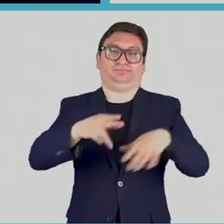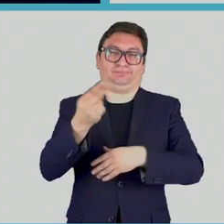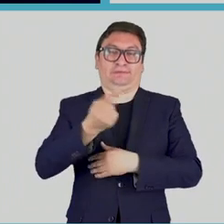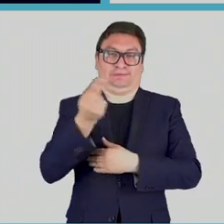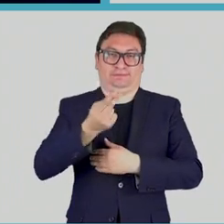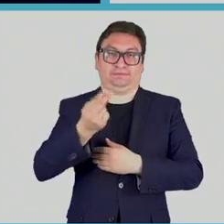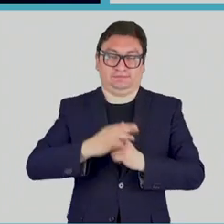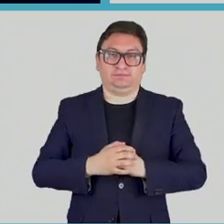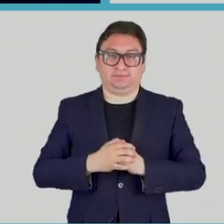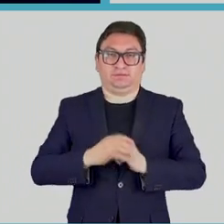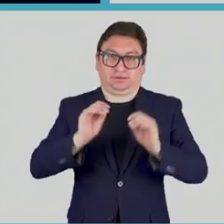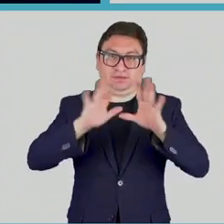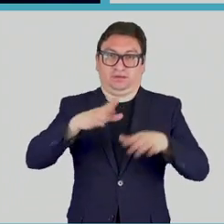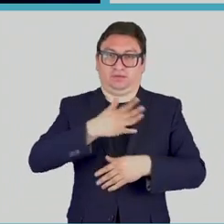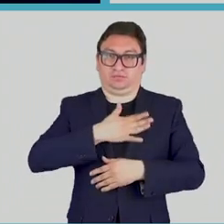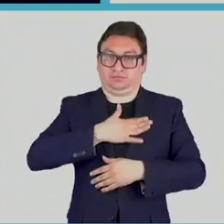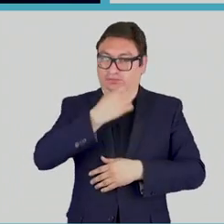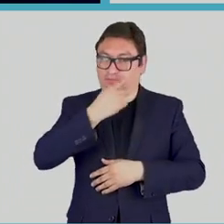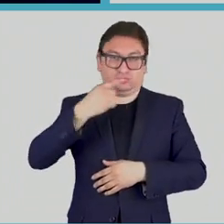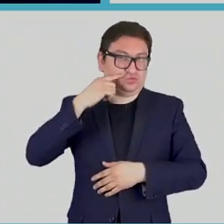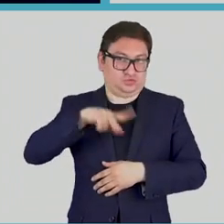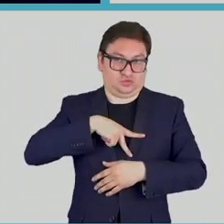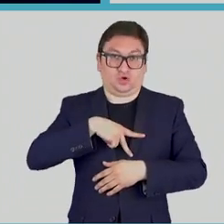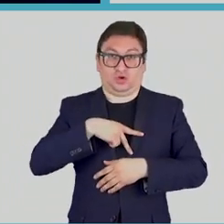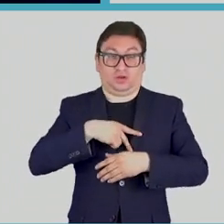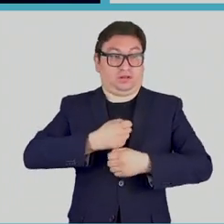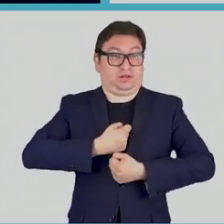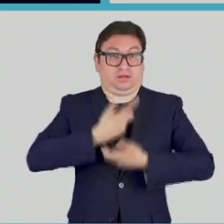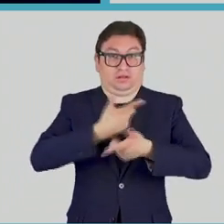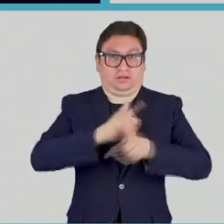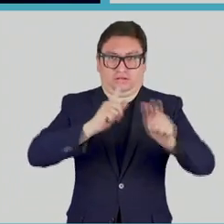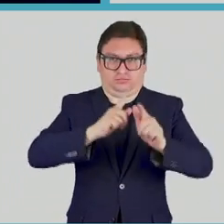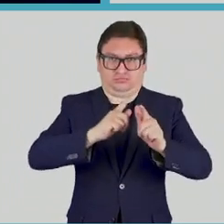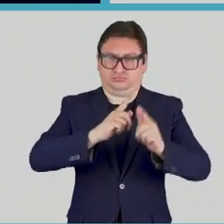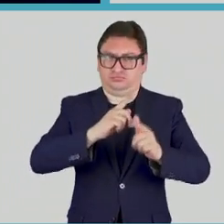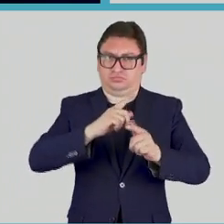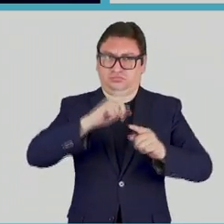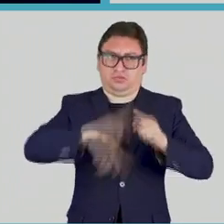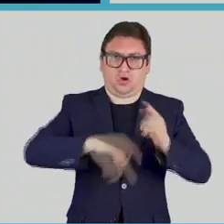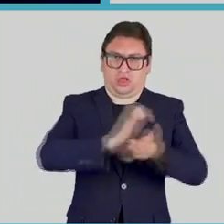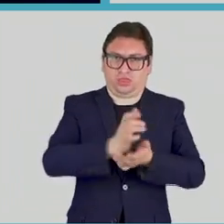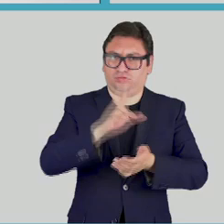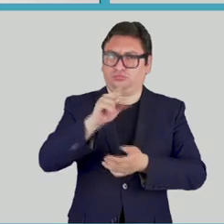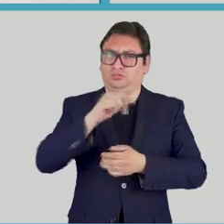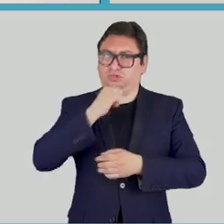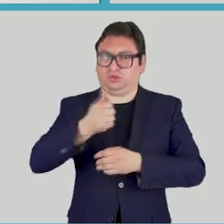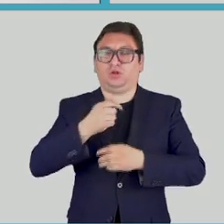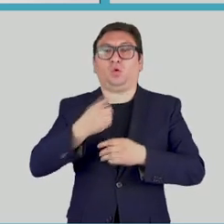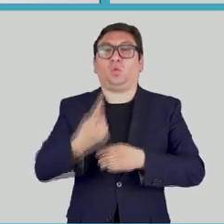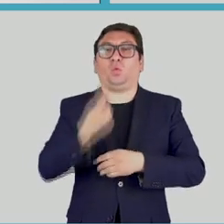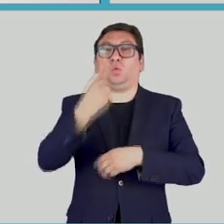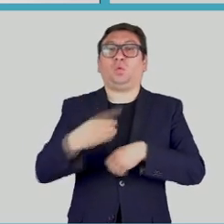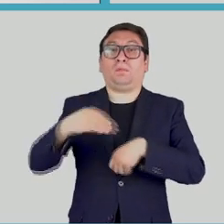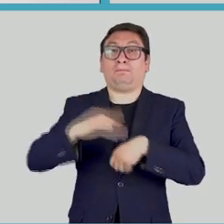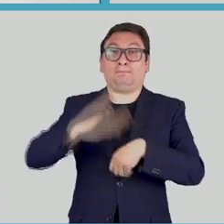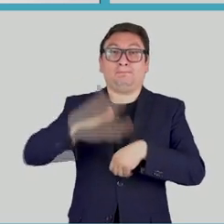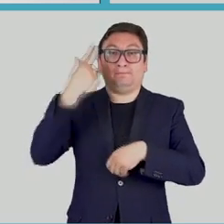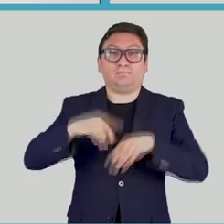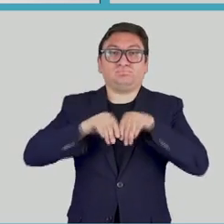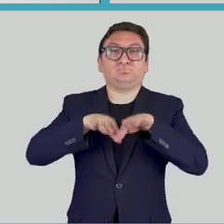que se requieren Y por supuesto desde mi punto de vista no hay ningún menoscabo a la libertad de expresión simplemente es una más de las